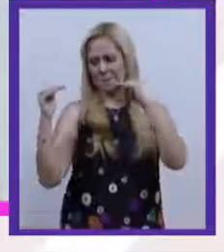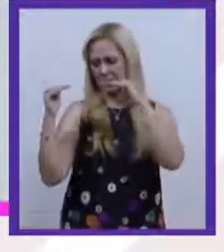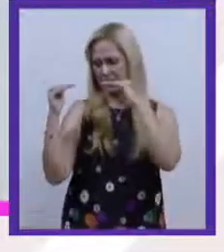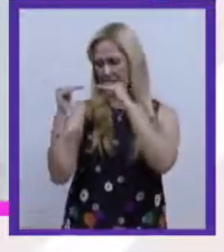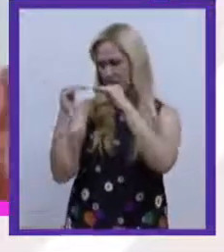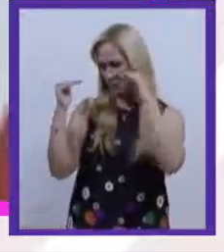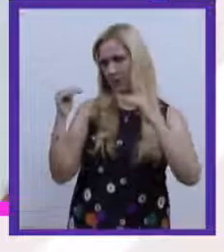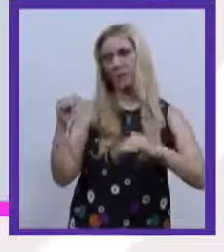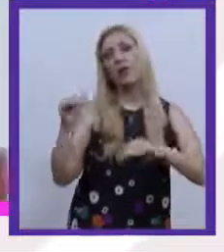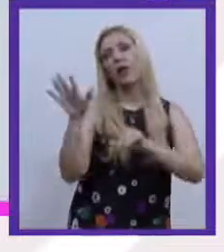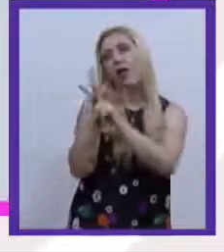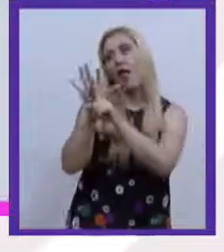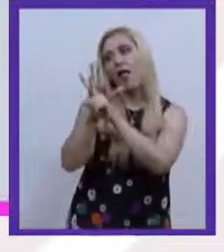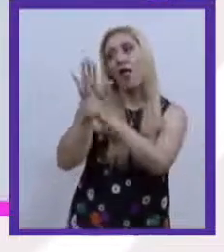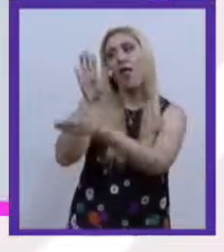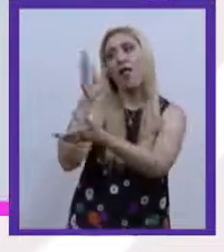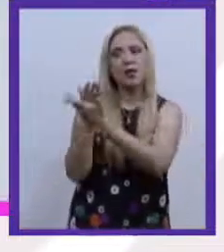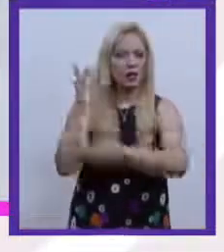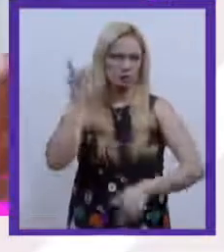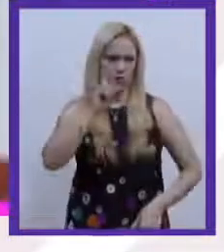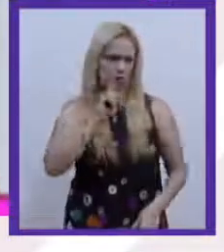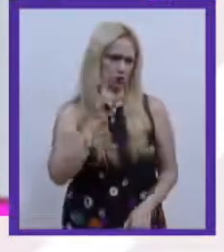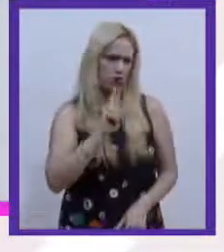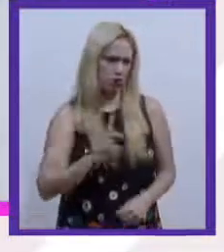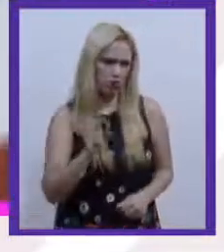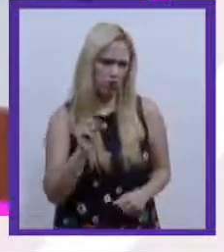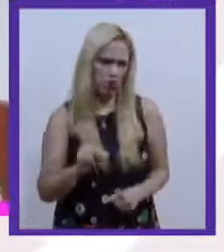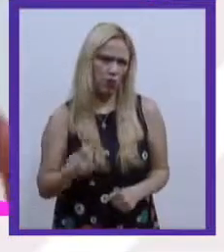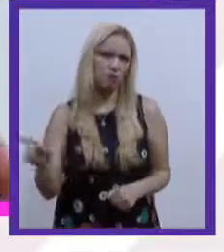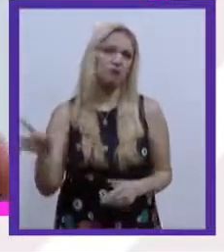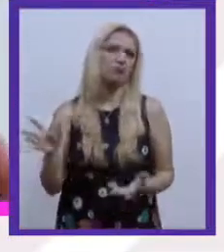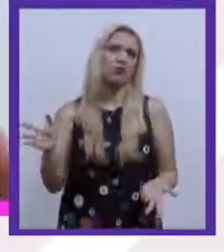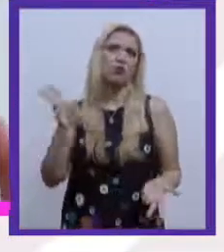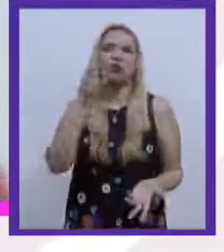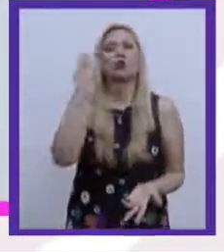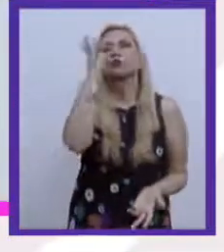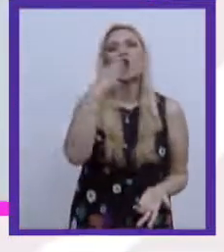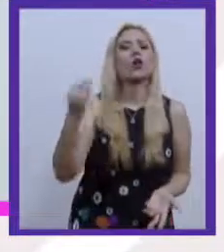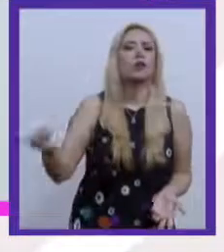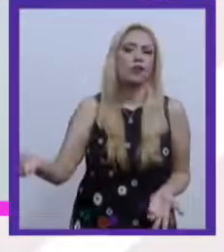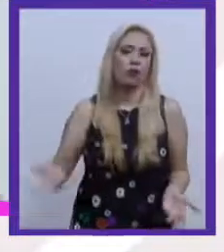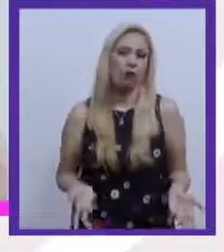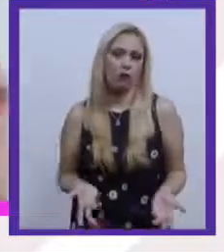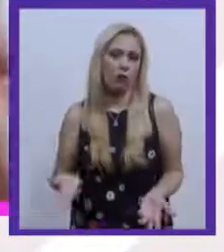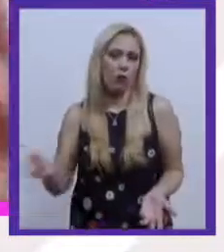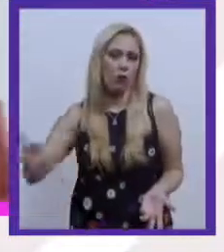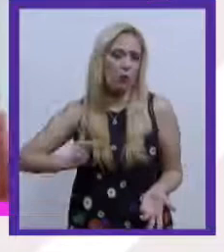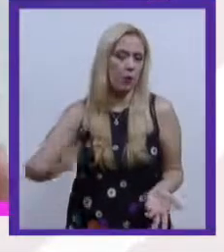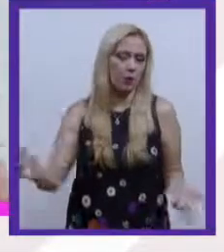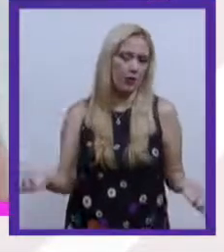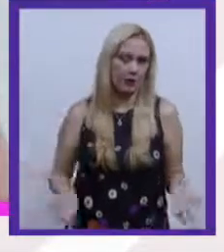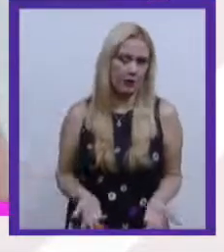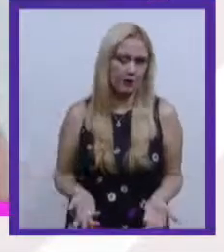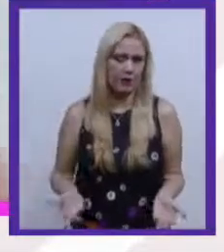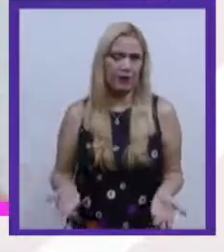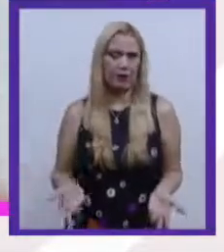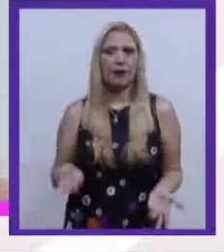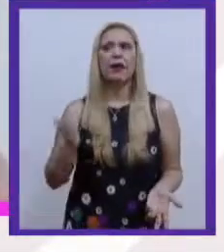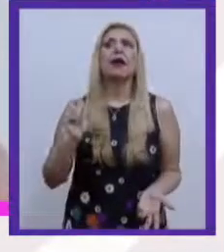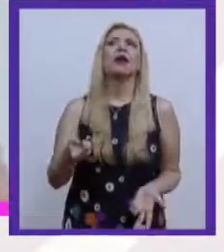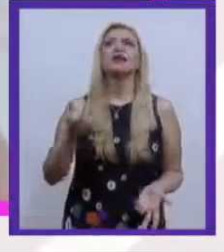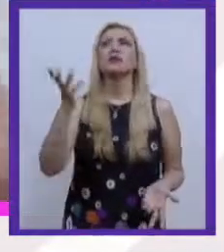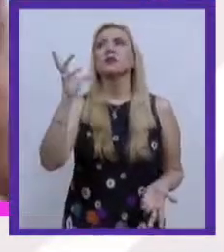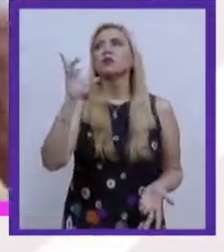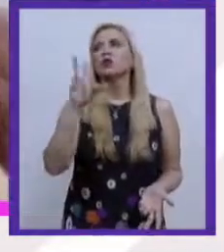sentido de vamos a convencerlos de lo bonito que es esto, ¿no? Porque no los vamos a convencer, no es bonito para ellos. O sea, no es bonito en el